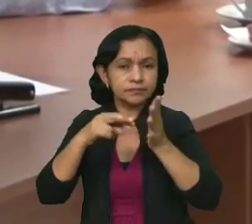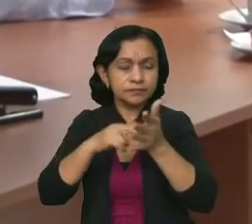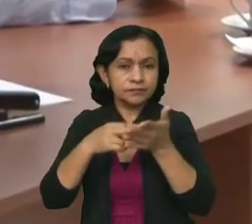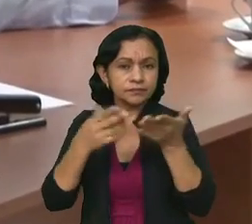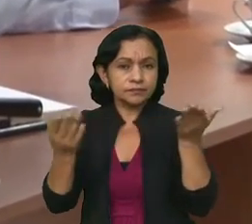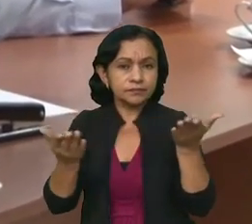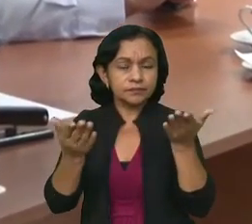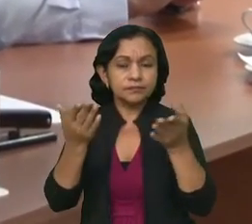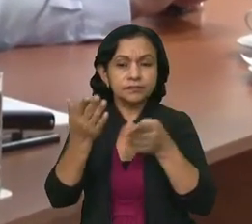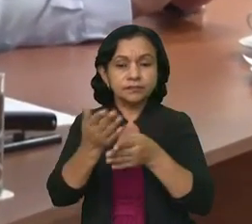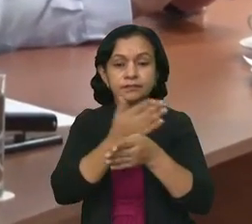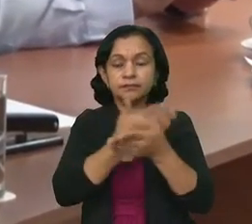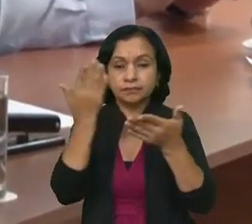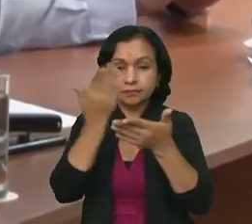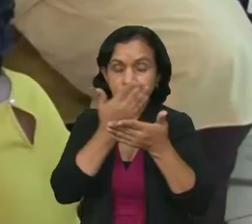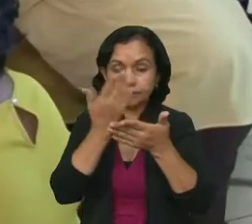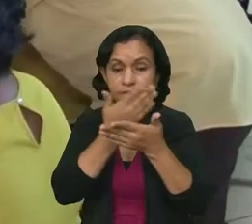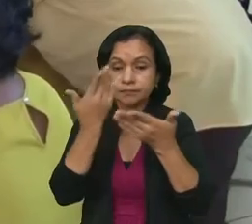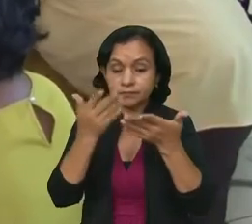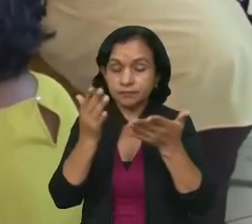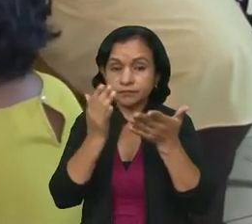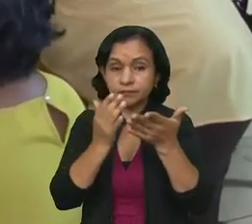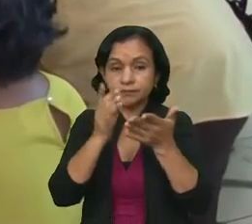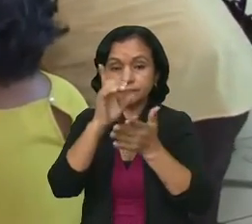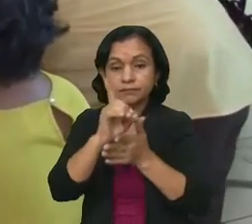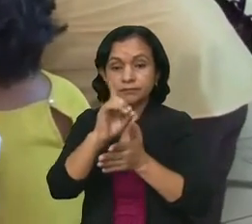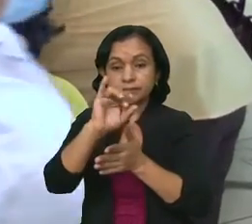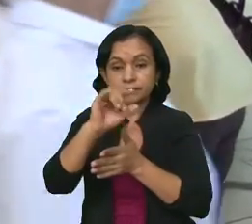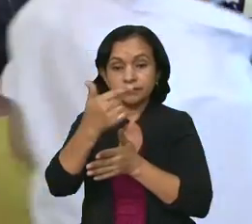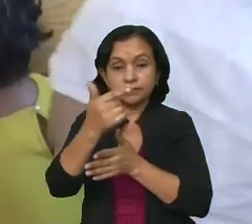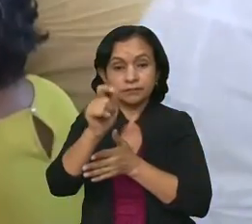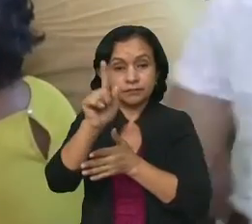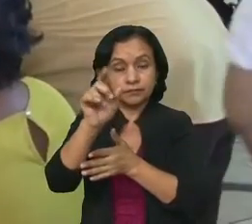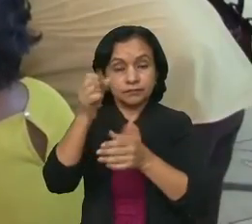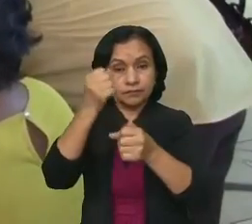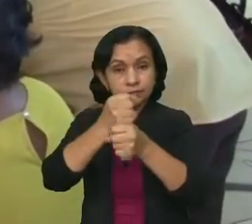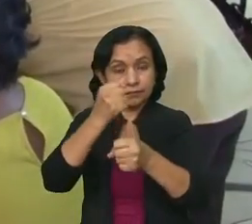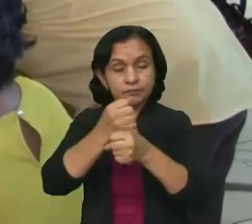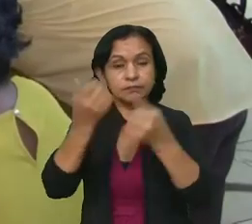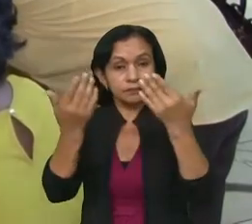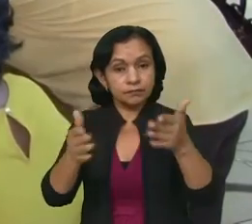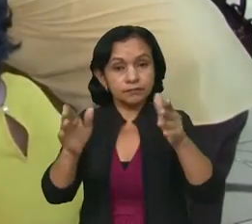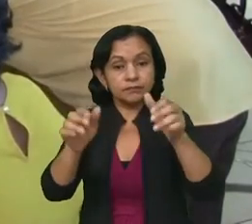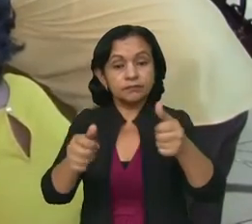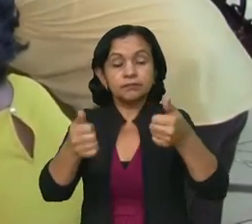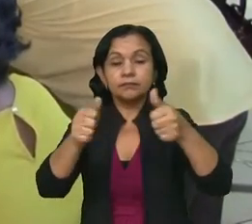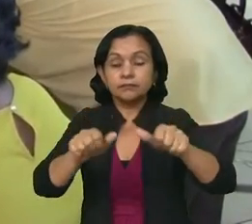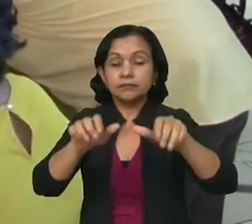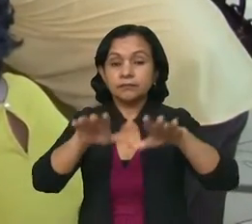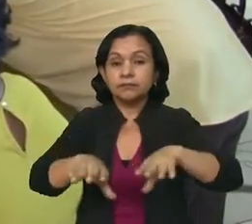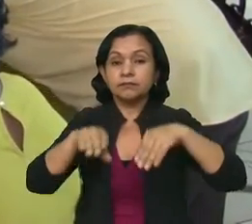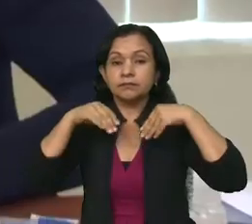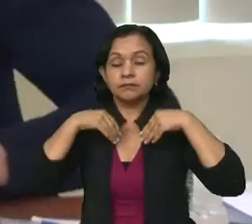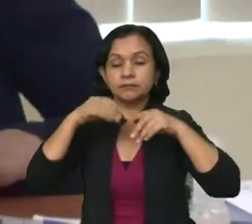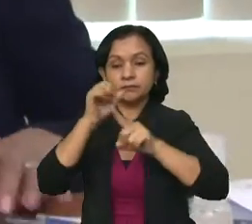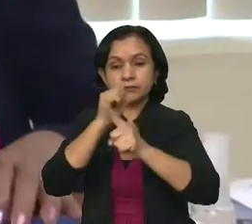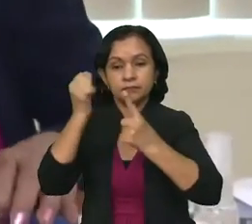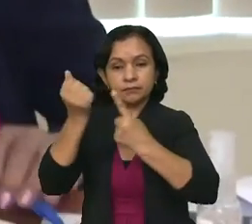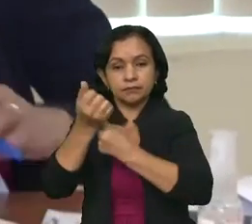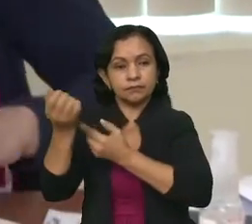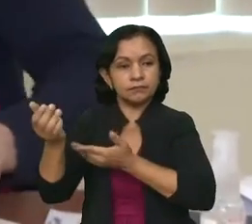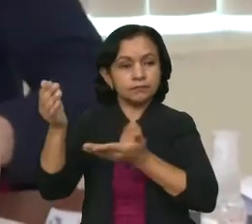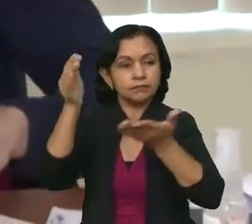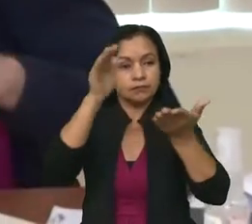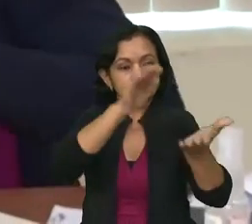lo que hemos estado estudiando nosotros de el digesto laboral y que ya fue aprobado y mandado a la Asamblea para que,